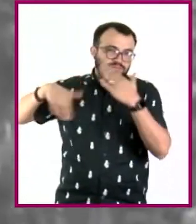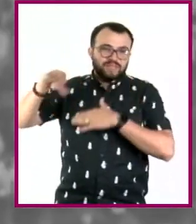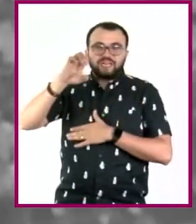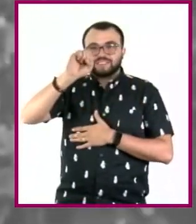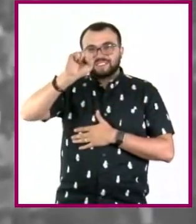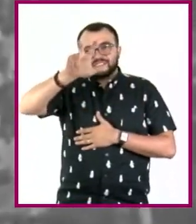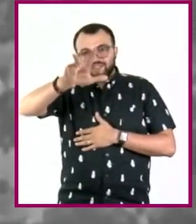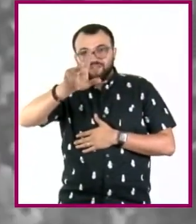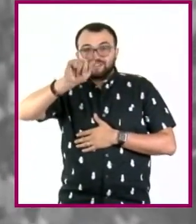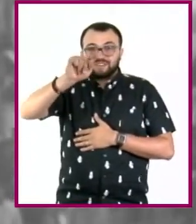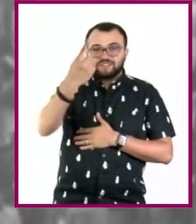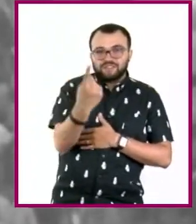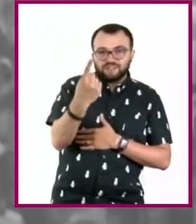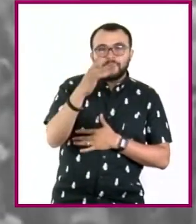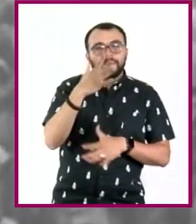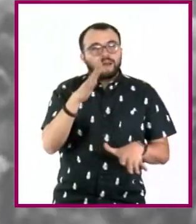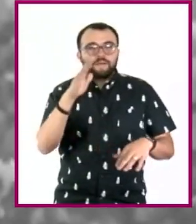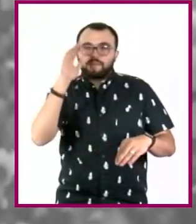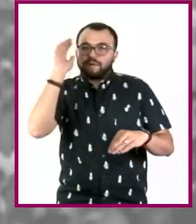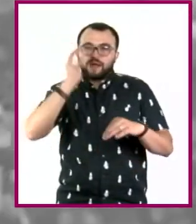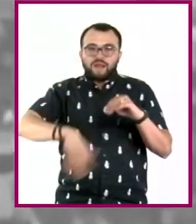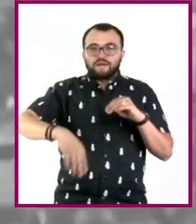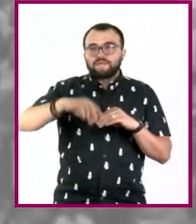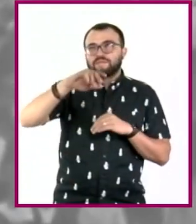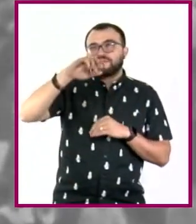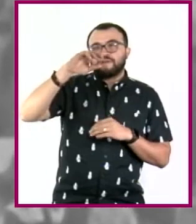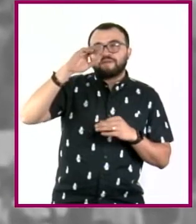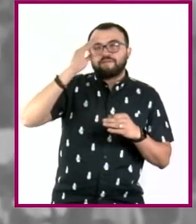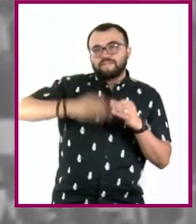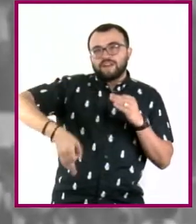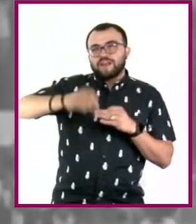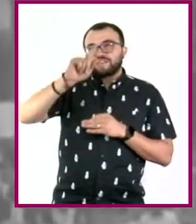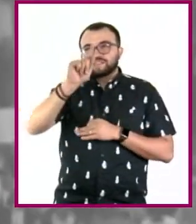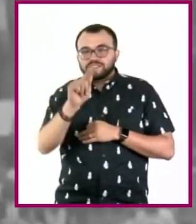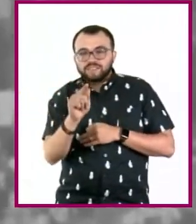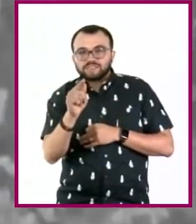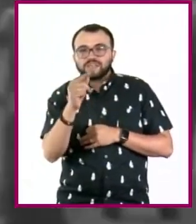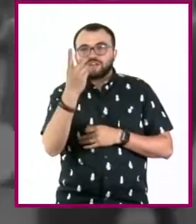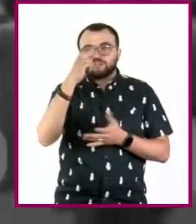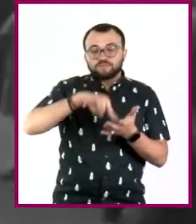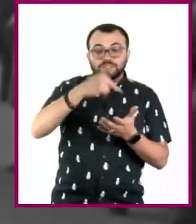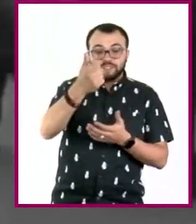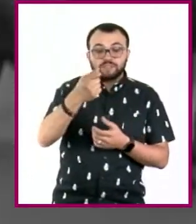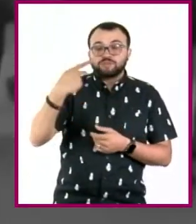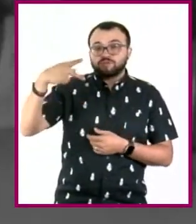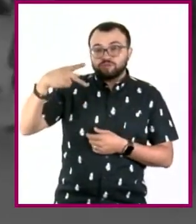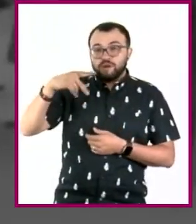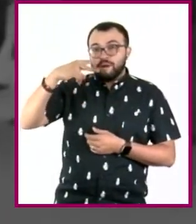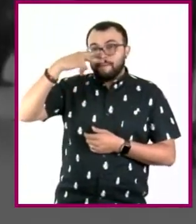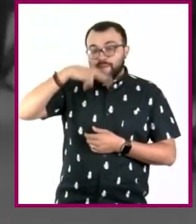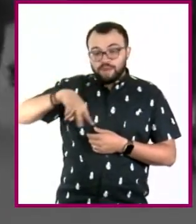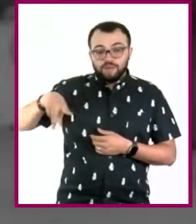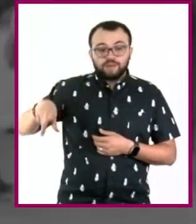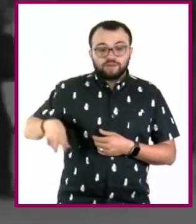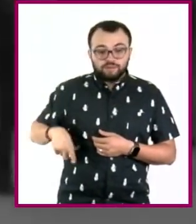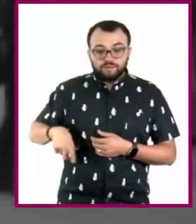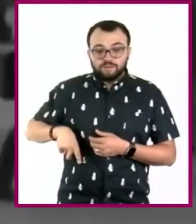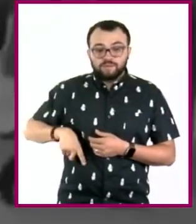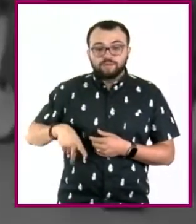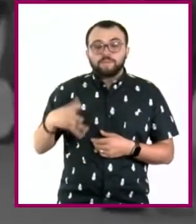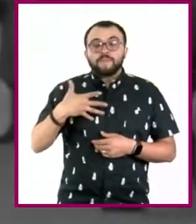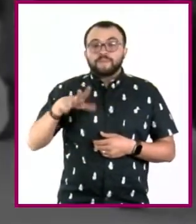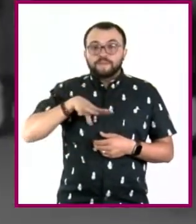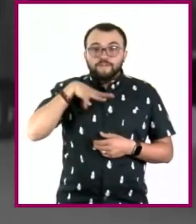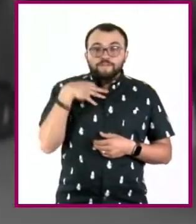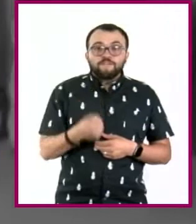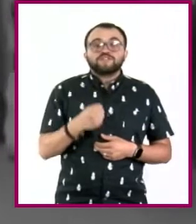o sea, entre finales de los 70 y hasta más o menos 2006, la agenda del Estado mexicano requería de un esfuerzo para ver a la